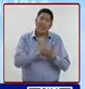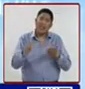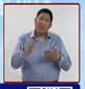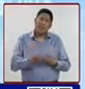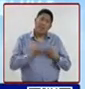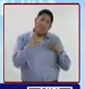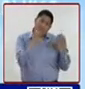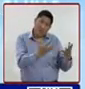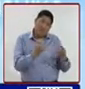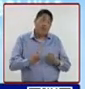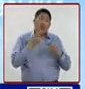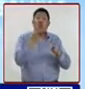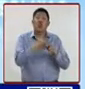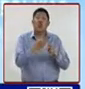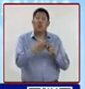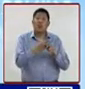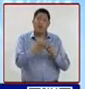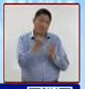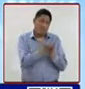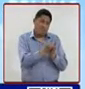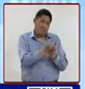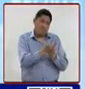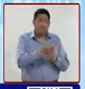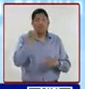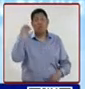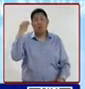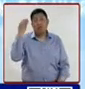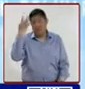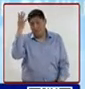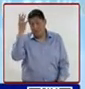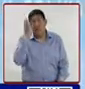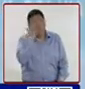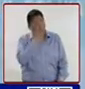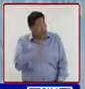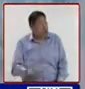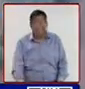entregando con el nombre y el sello del club. ¿Qué tal? Lindo detalle. Claro, lindo detalle. No, sin lugar a dudas.